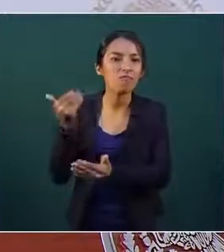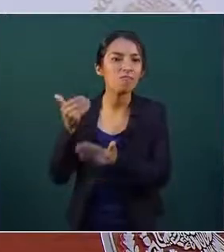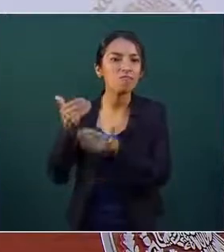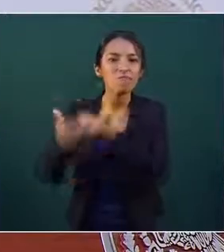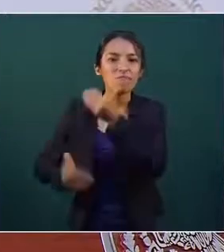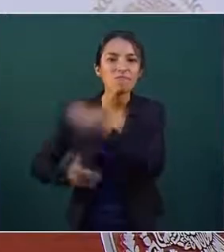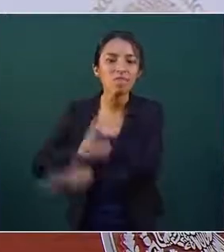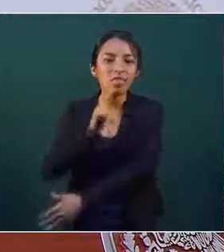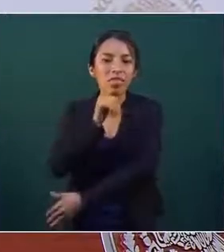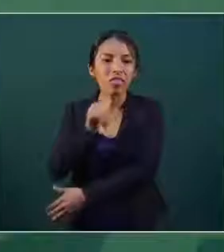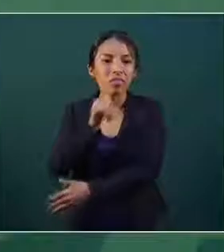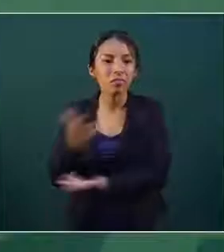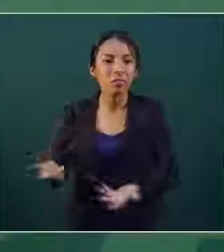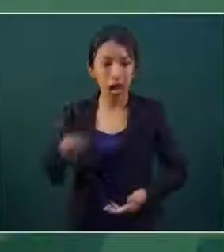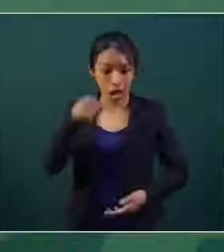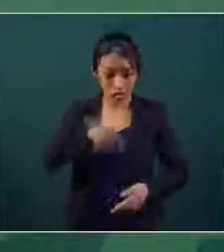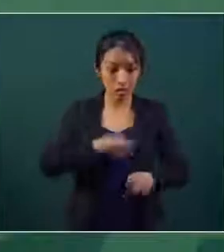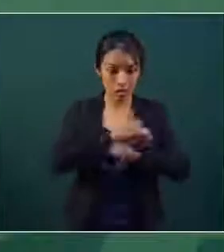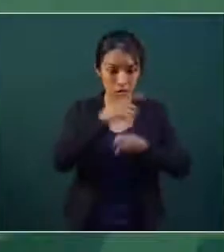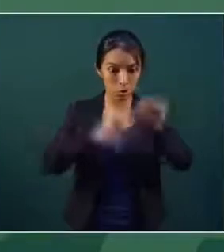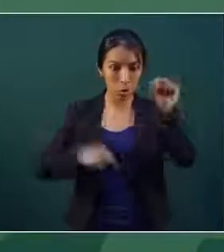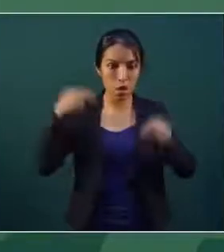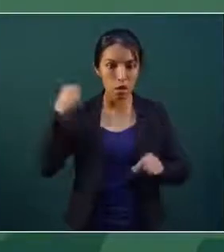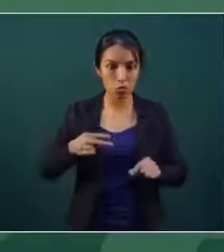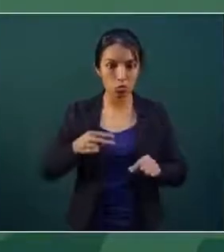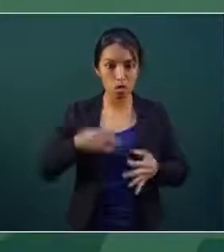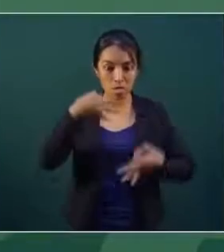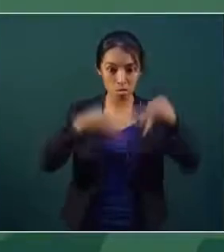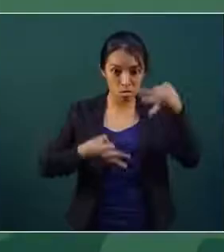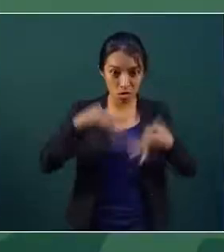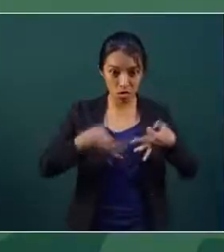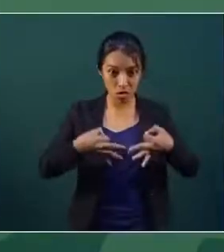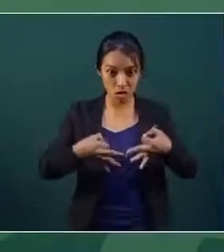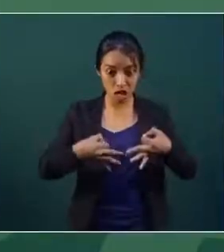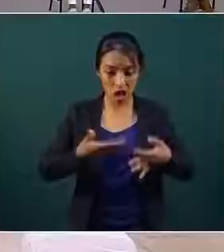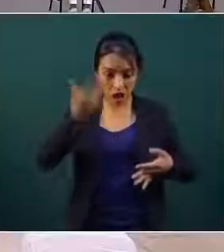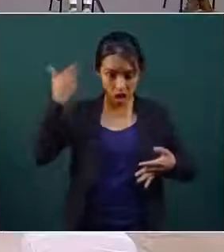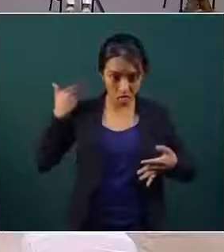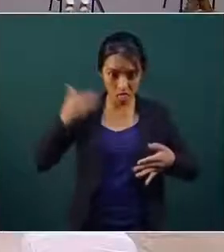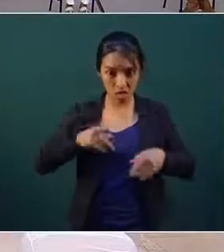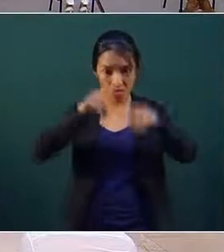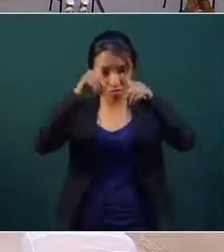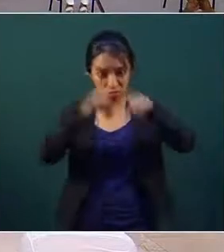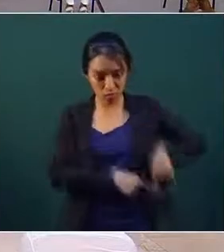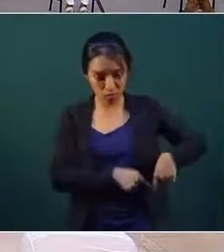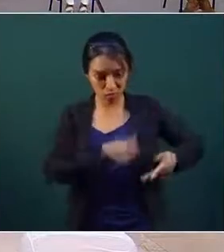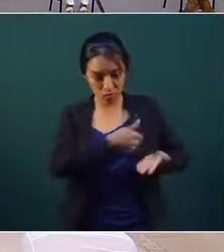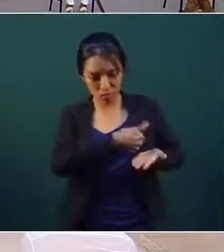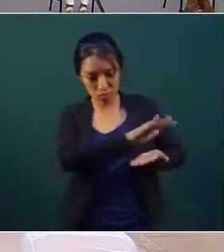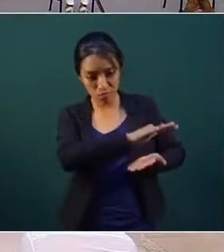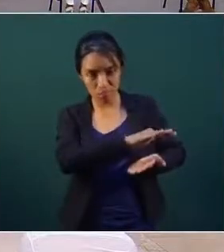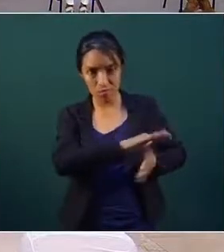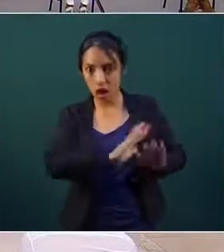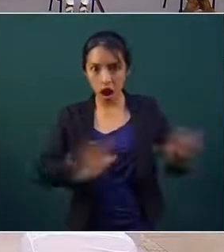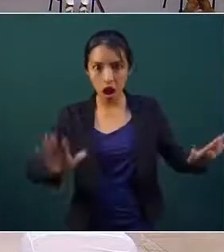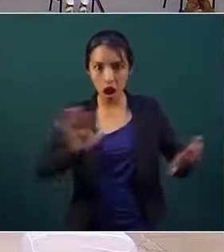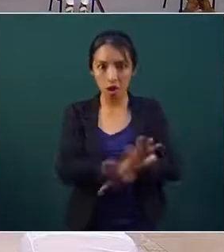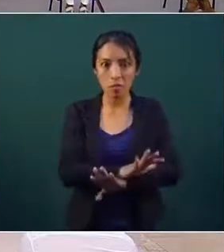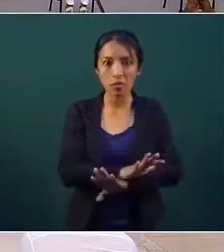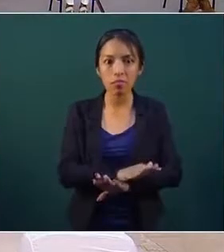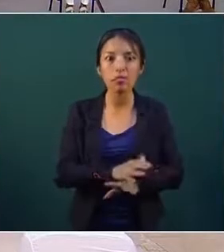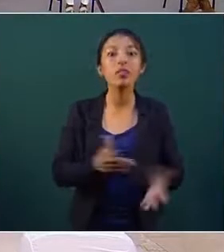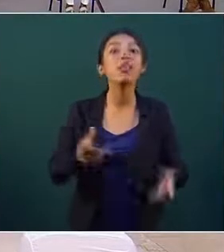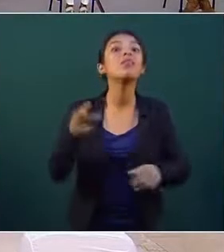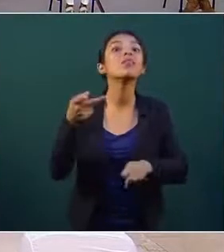en Veracruz se cambió el fiscal, Bajó. y se redujo el número